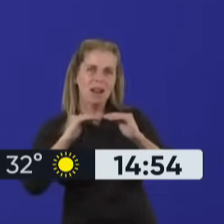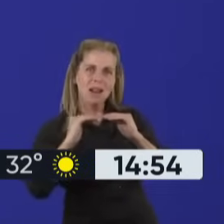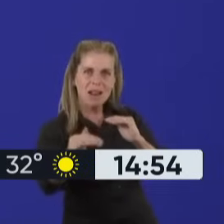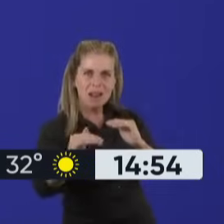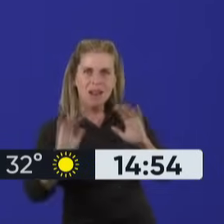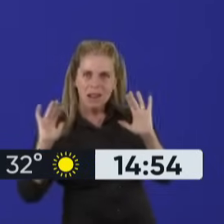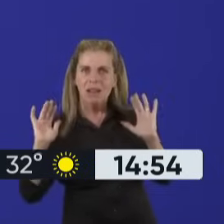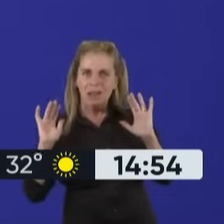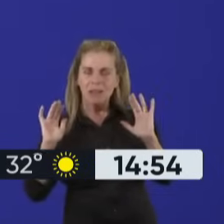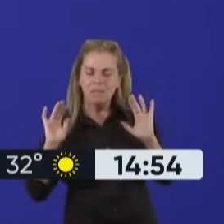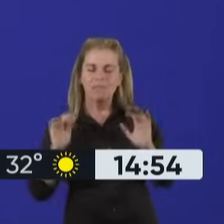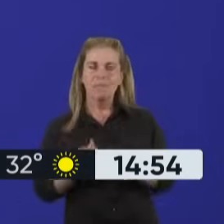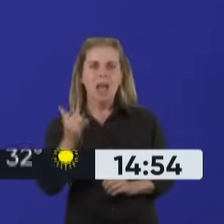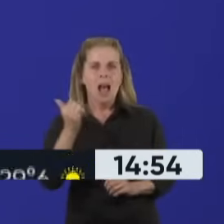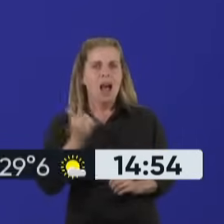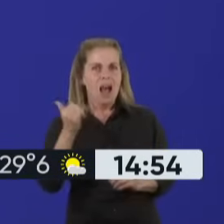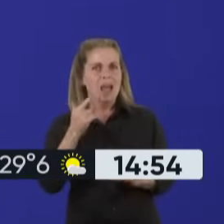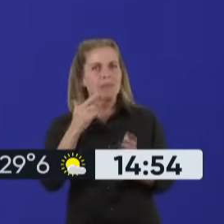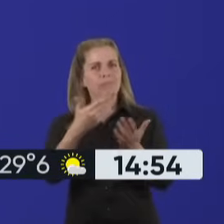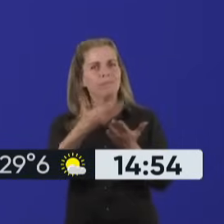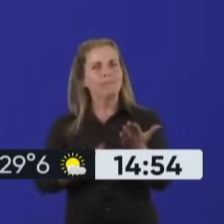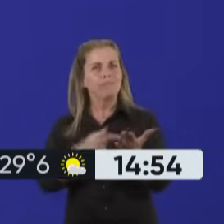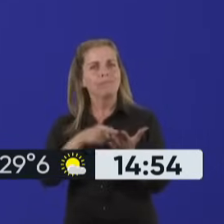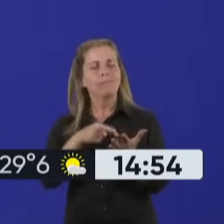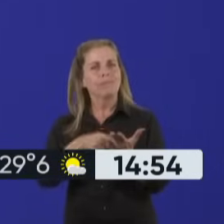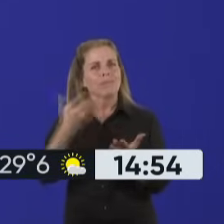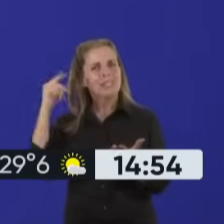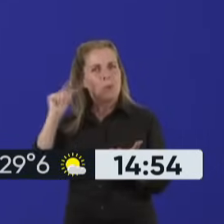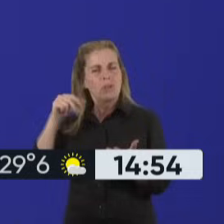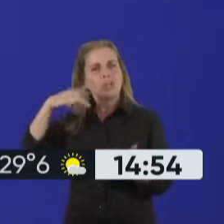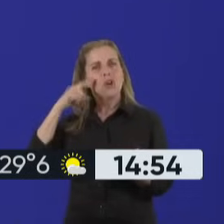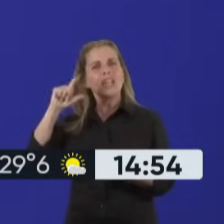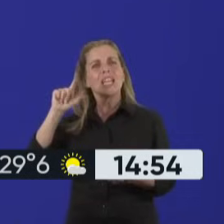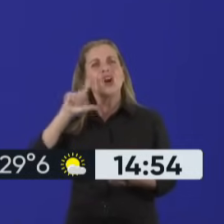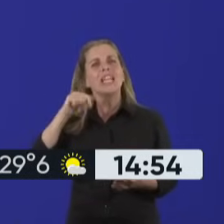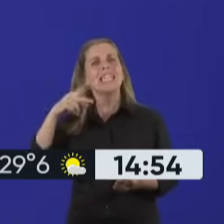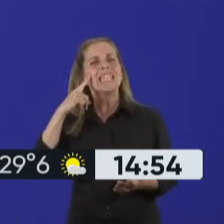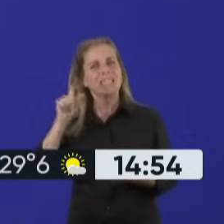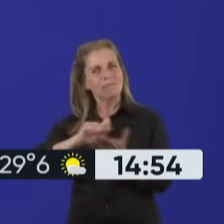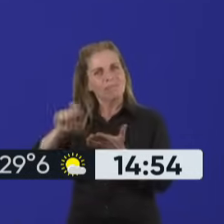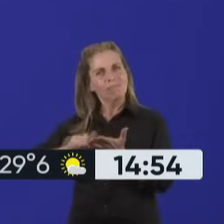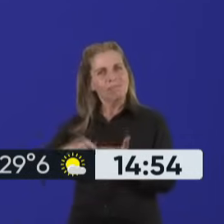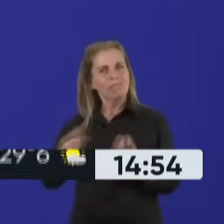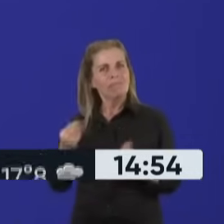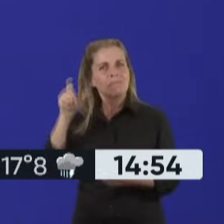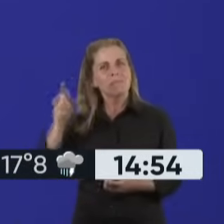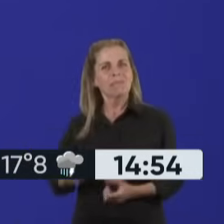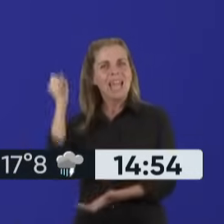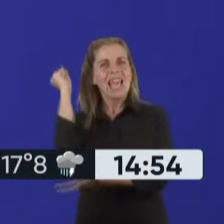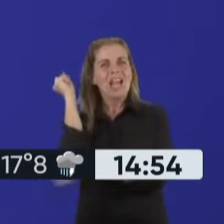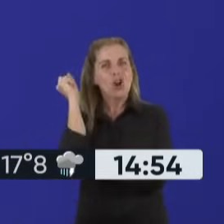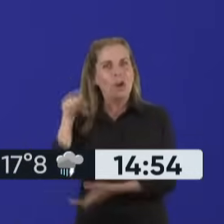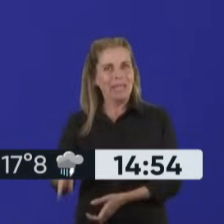trabajo maravilloso que hizo hace poco Juan Pablo Nicolini, que es un economista de